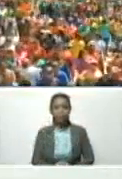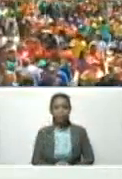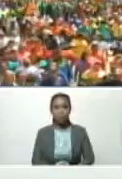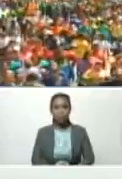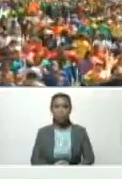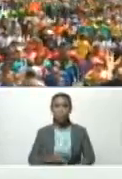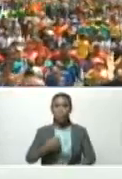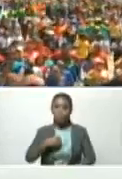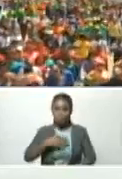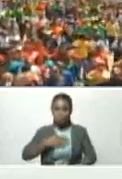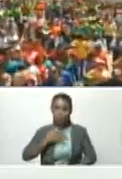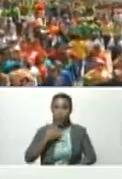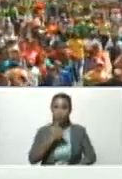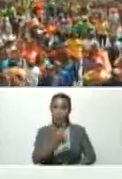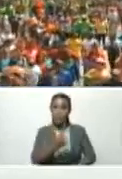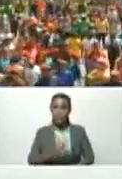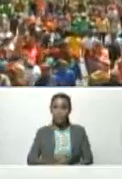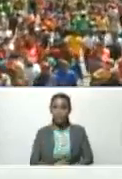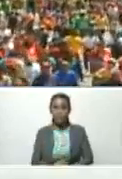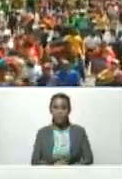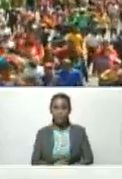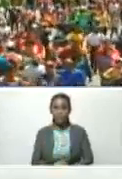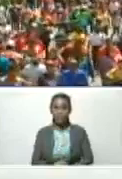Puedo decir,